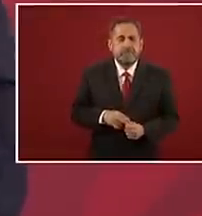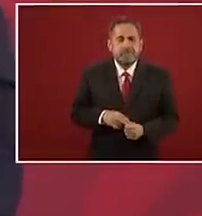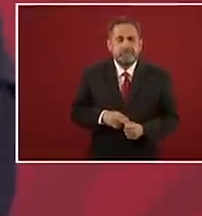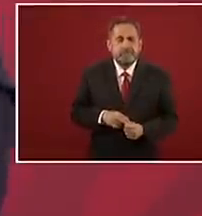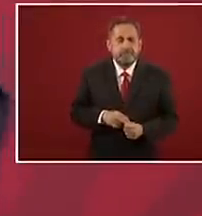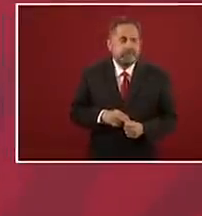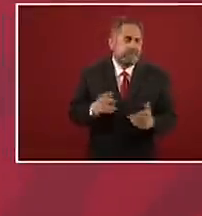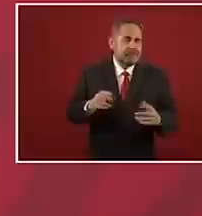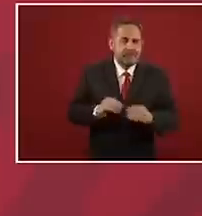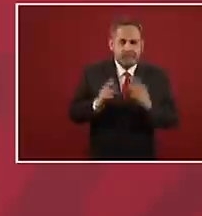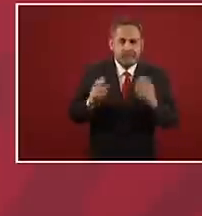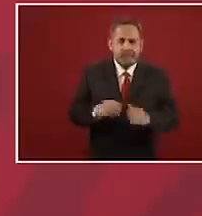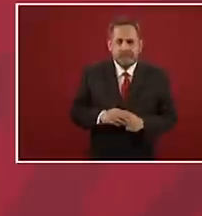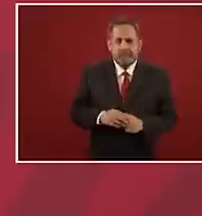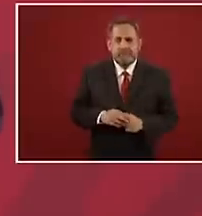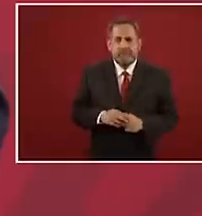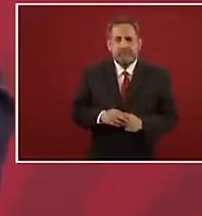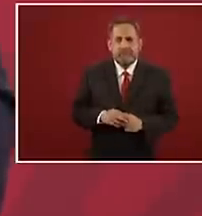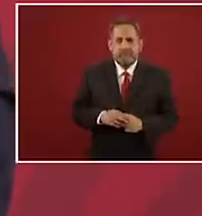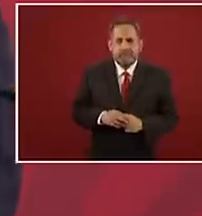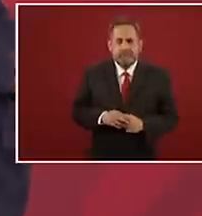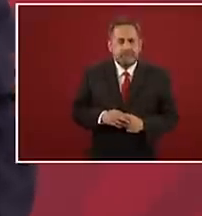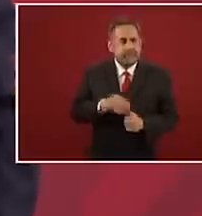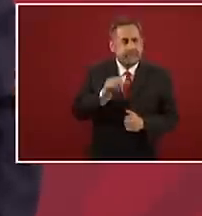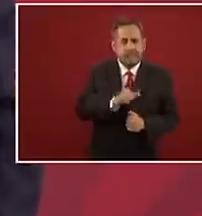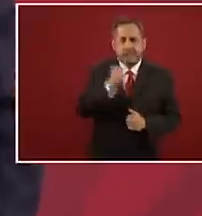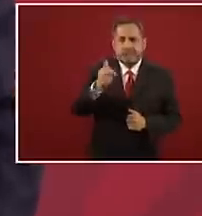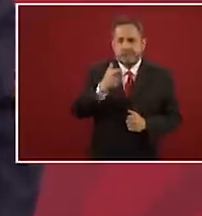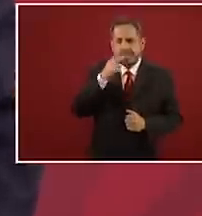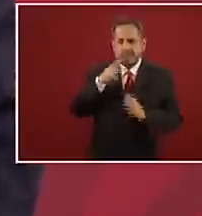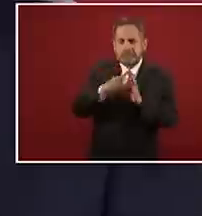Desde luego que son mejores los